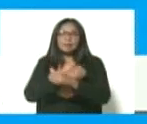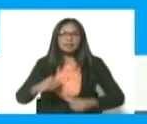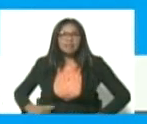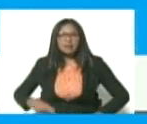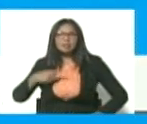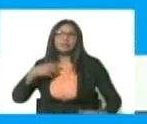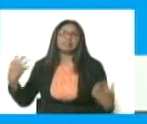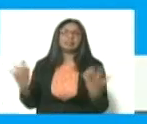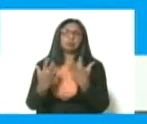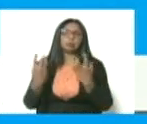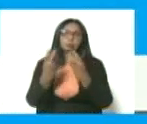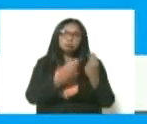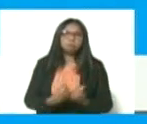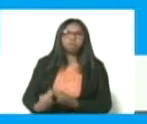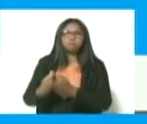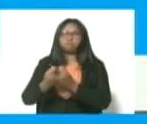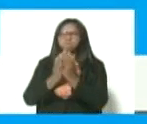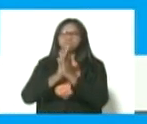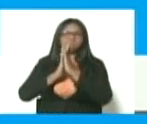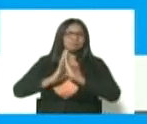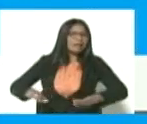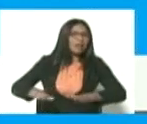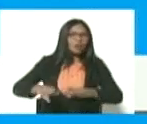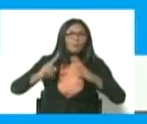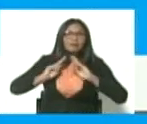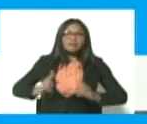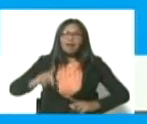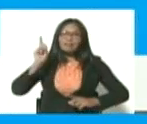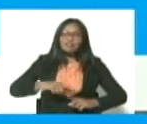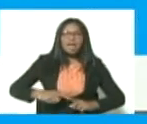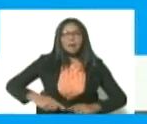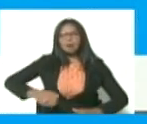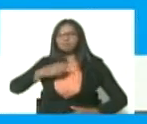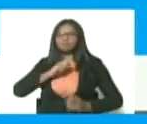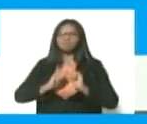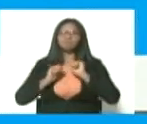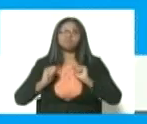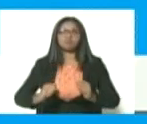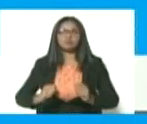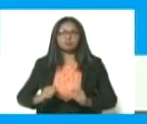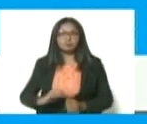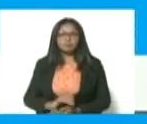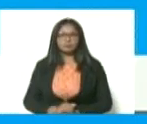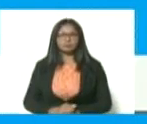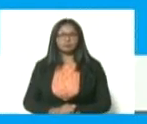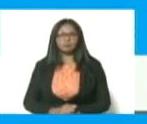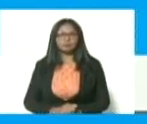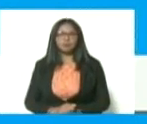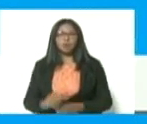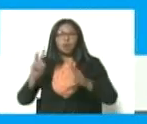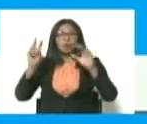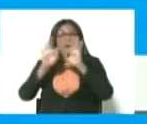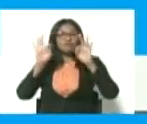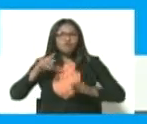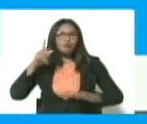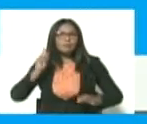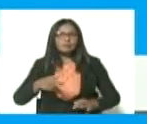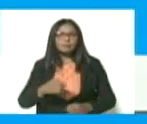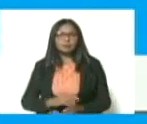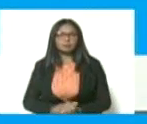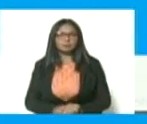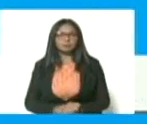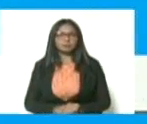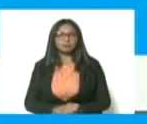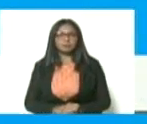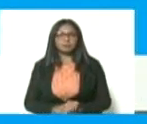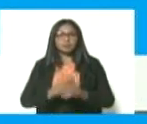también. La humanidad tiene que abrirse paso a una nueva situación, a una nueva situación.